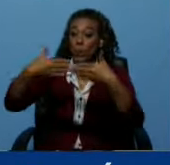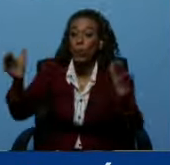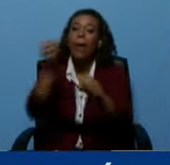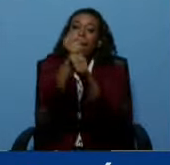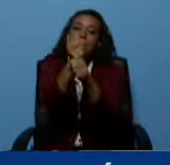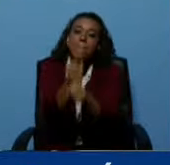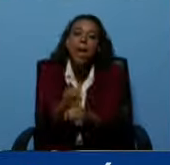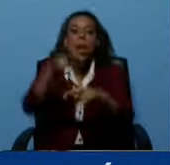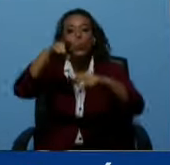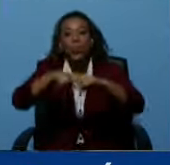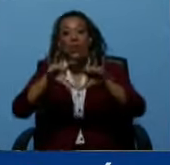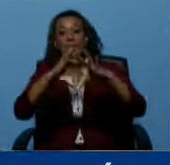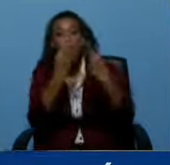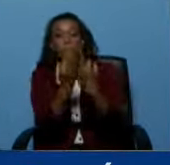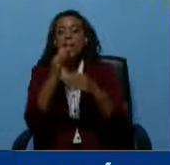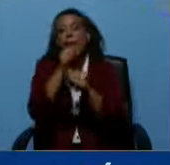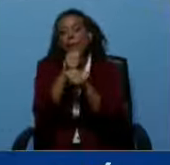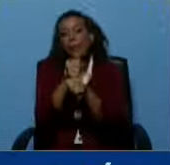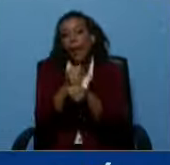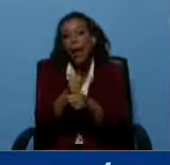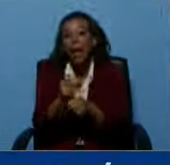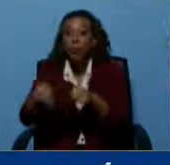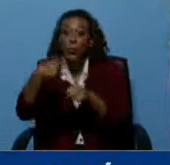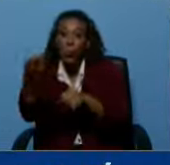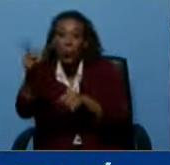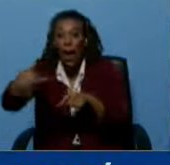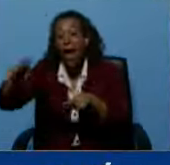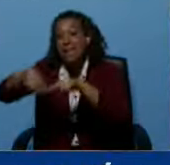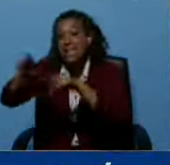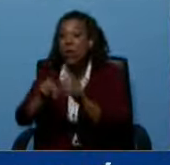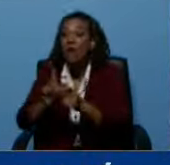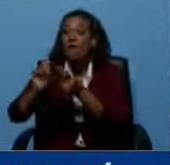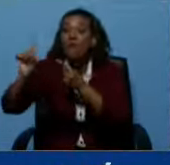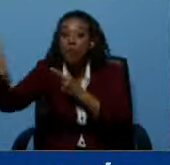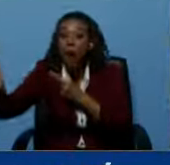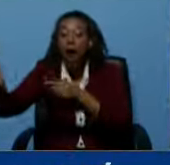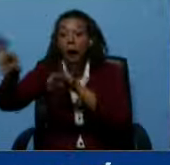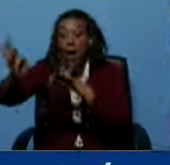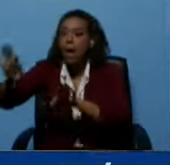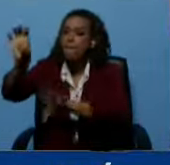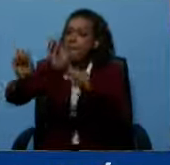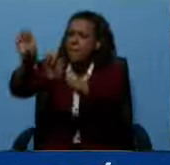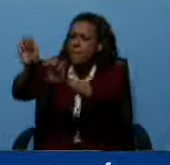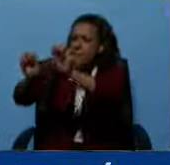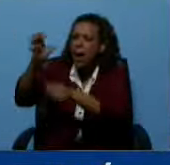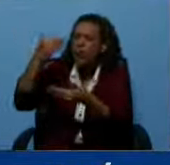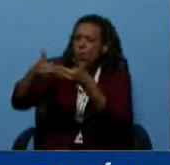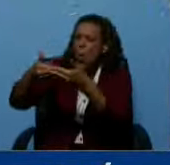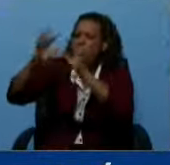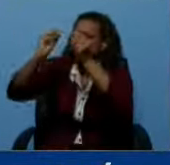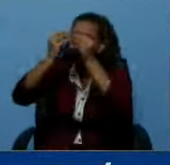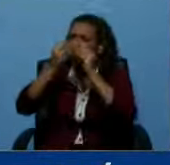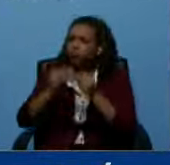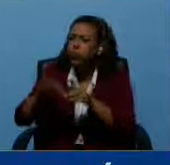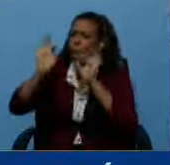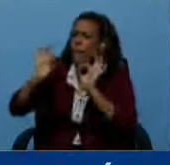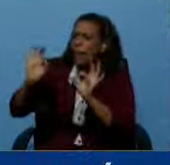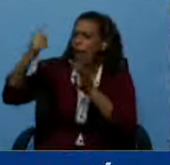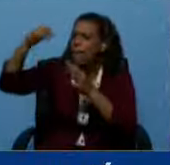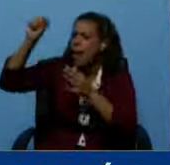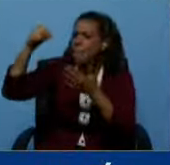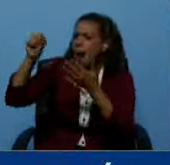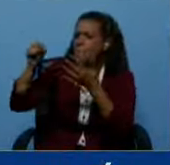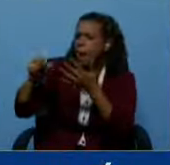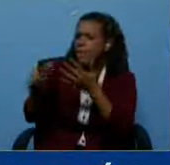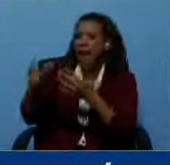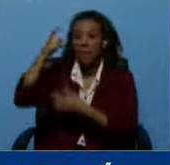espera donde sus familiares van a estar mientras que el niño y la niña se encuentran en las áreas específicas que le corresponde